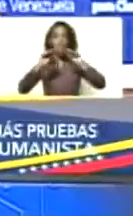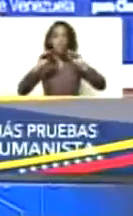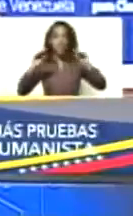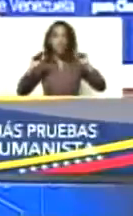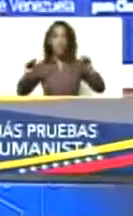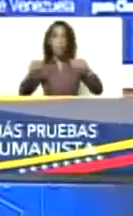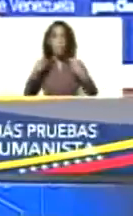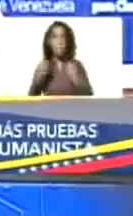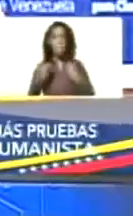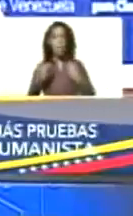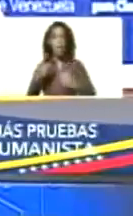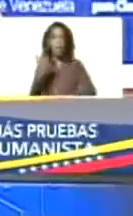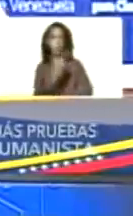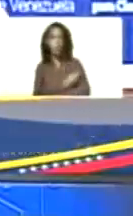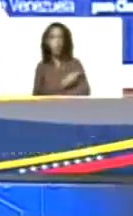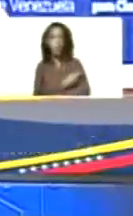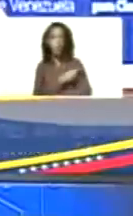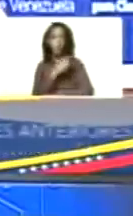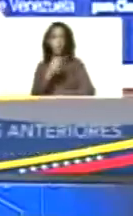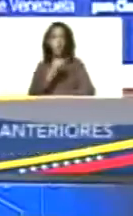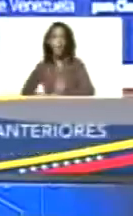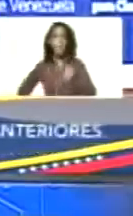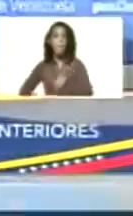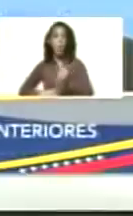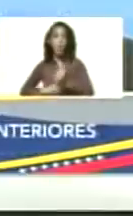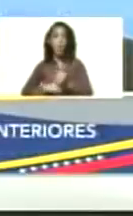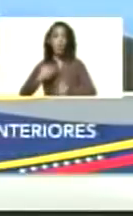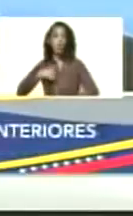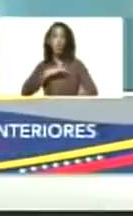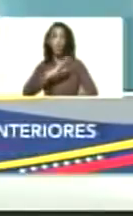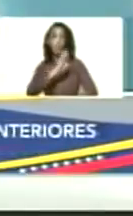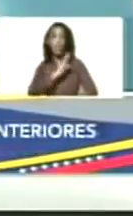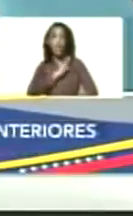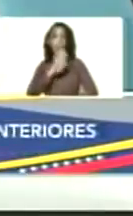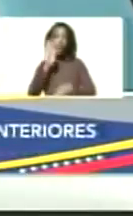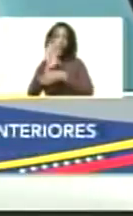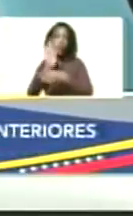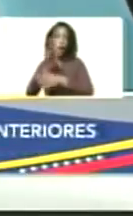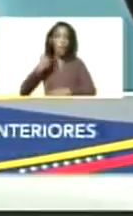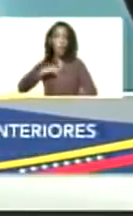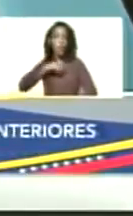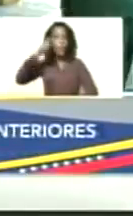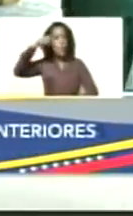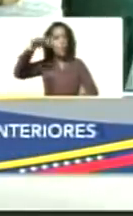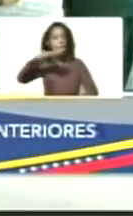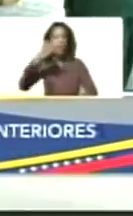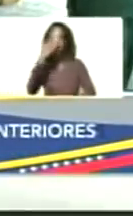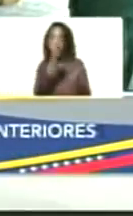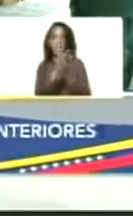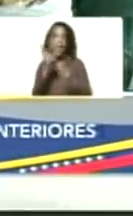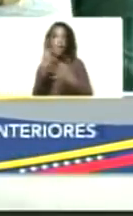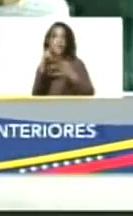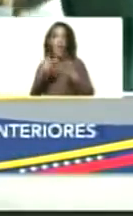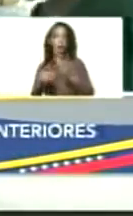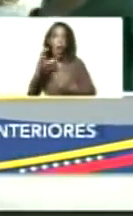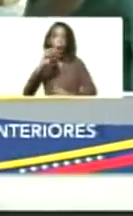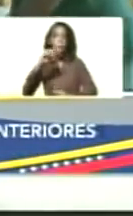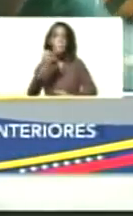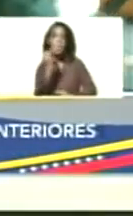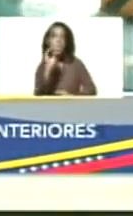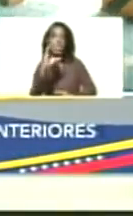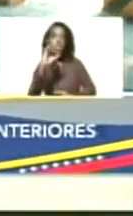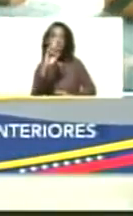para la vacunación de refuerzo y nosotros tener blindado a nuestro pueblo frente a la variante del